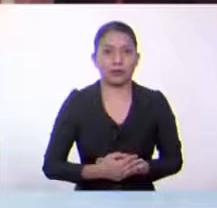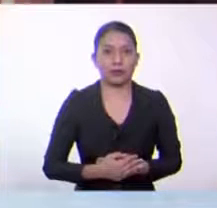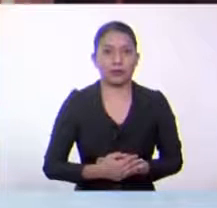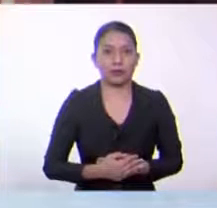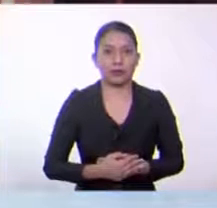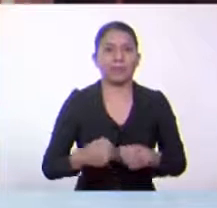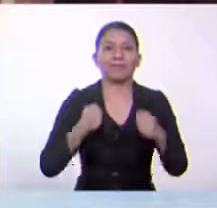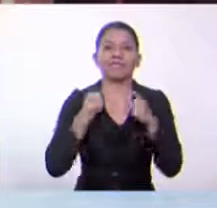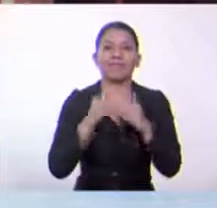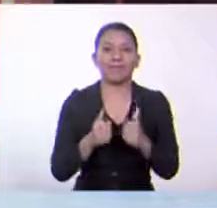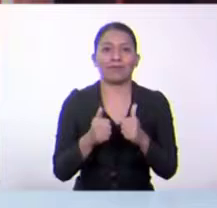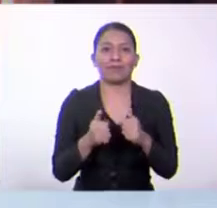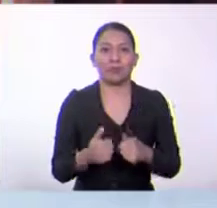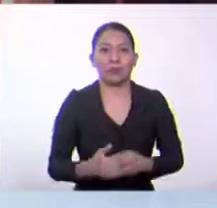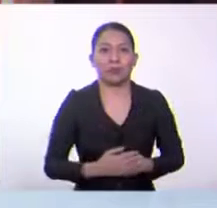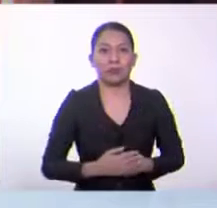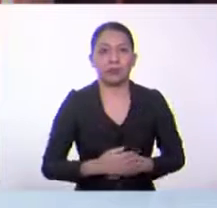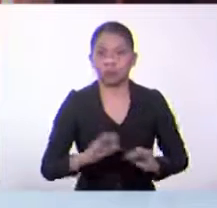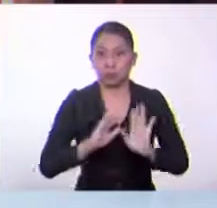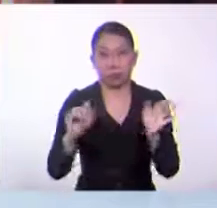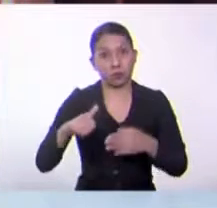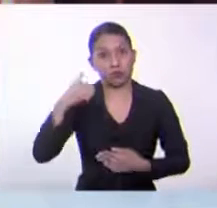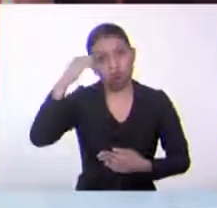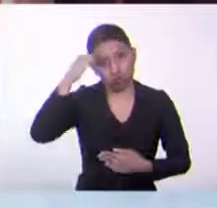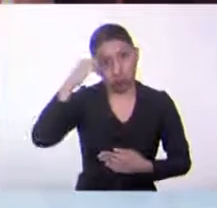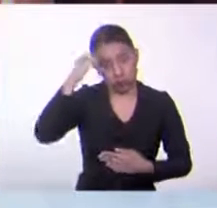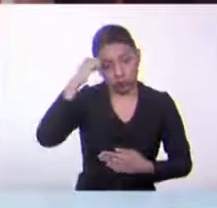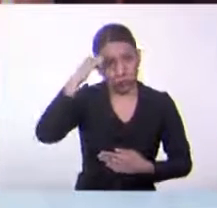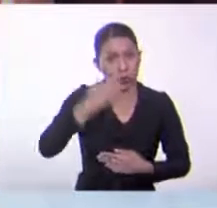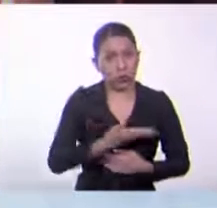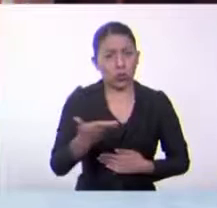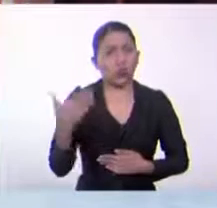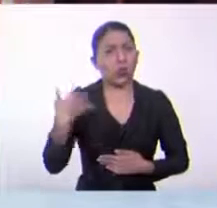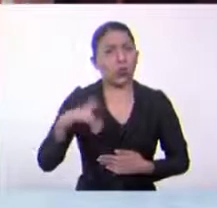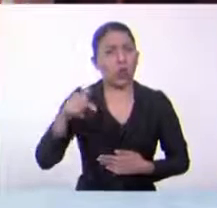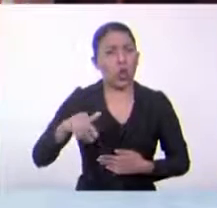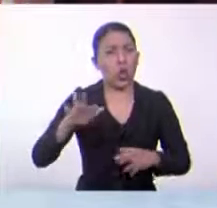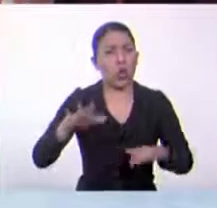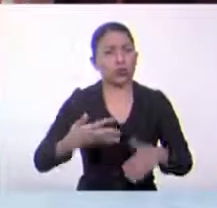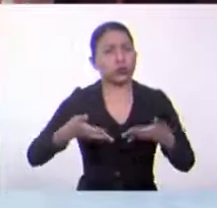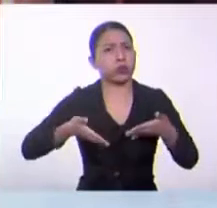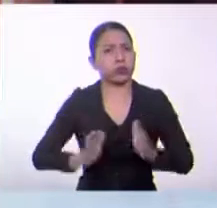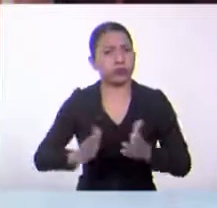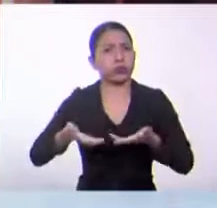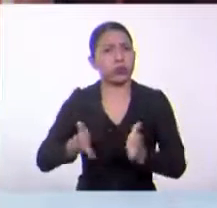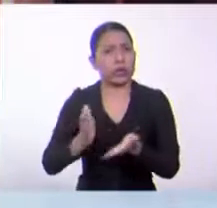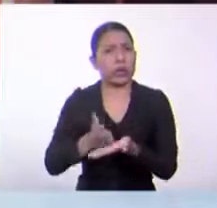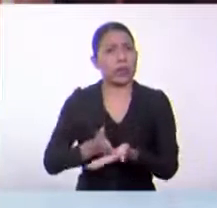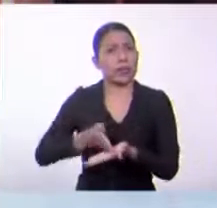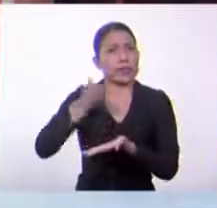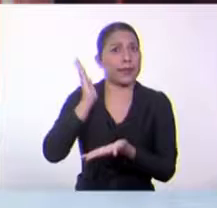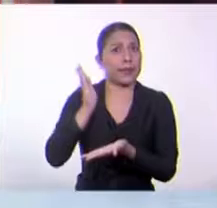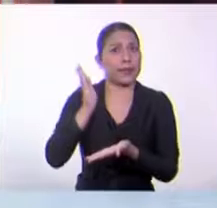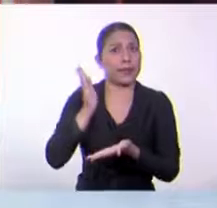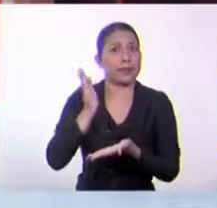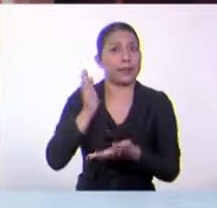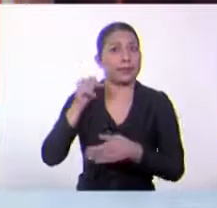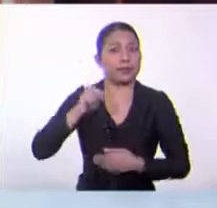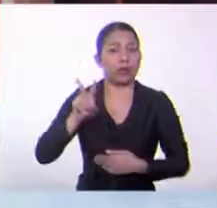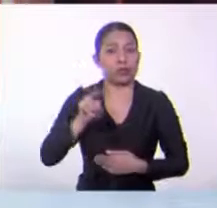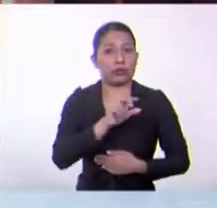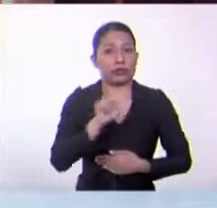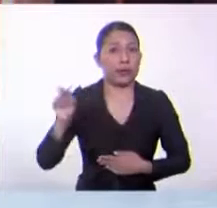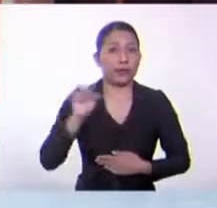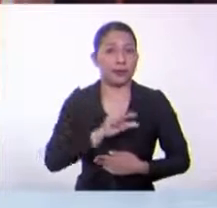Muy bien, amiguitos, hemos aprendido muchas cosas sobre la reproducción de los animales en estas dos